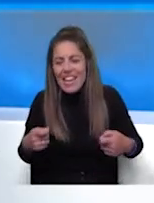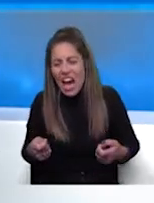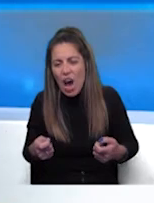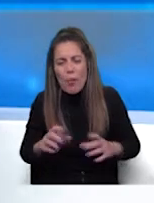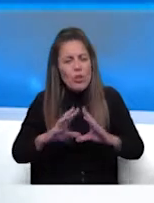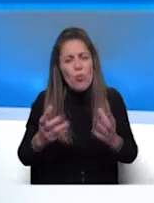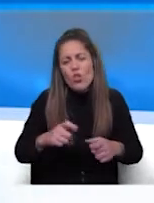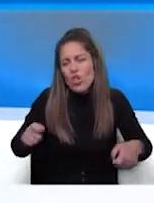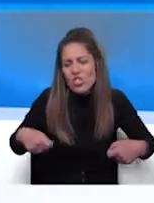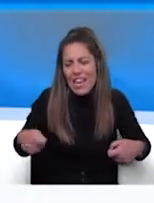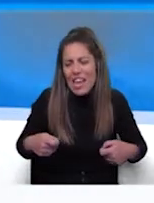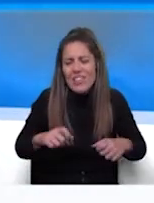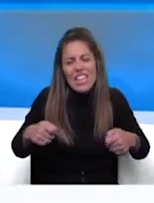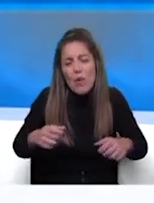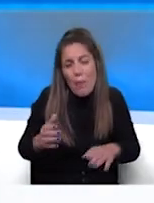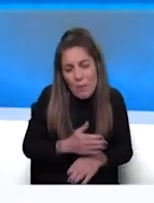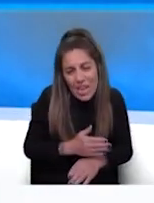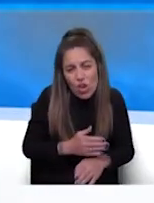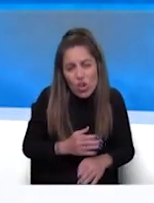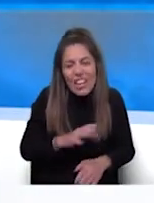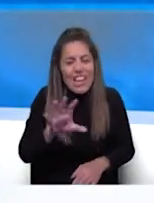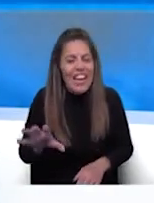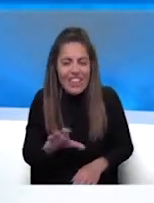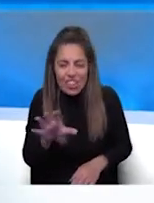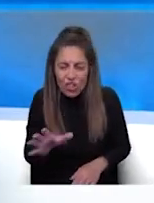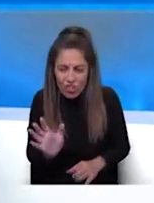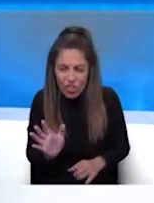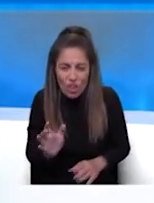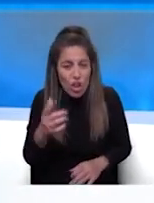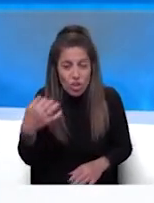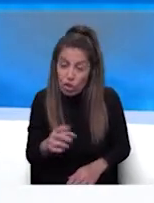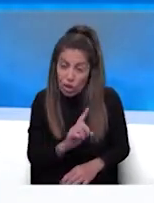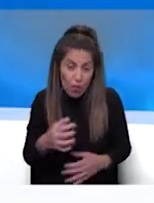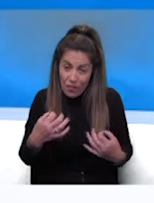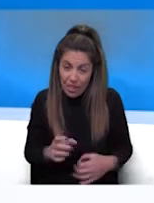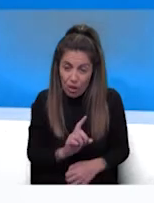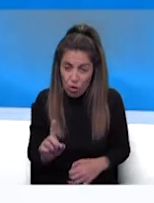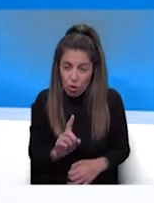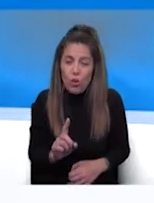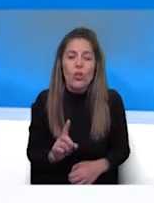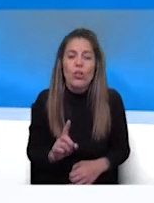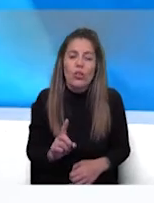se lava, se lava menos que en el resto de la región. Yo creo que eso no es cierto.